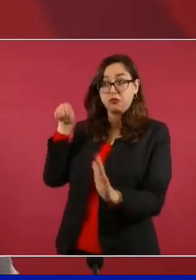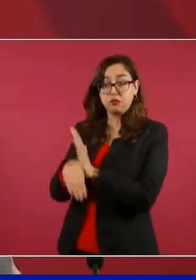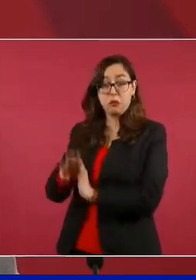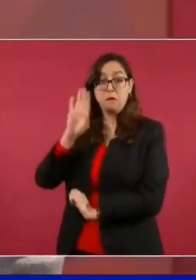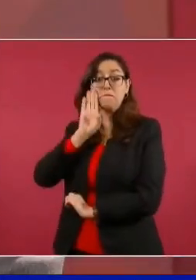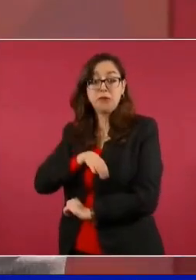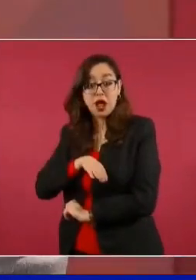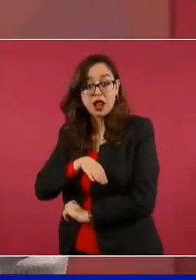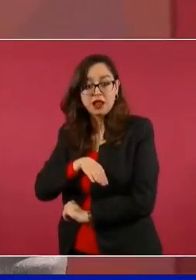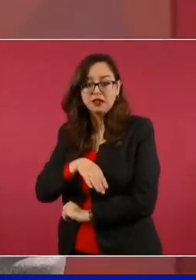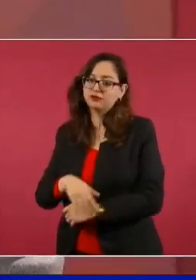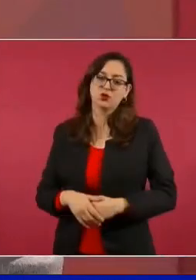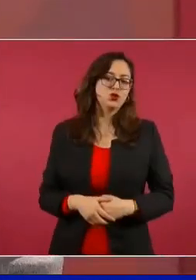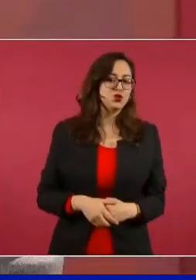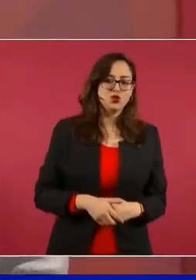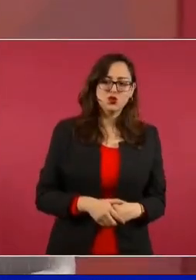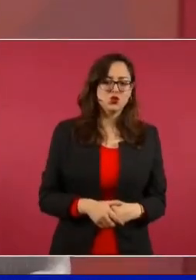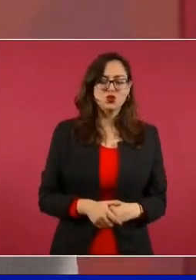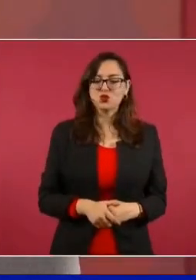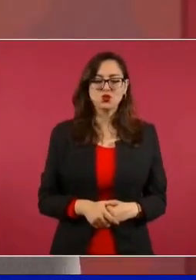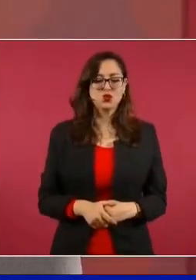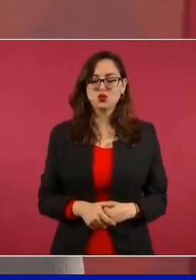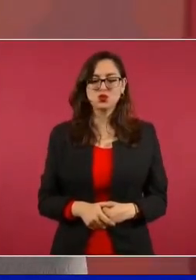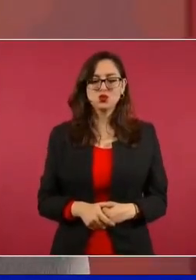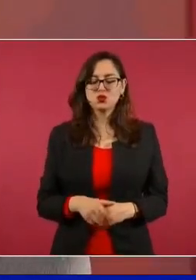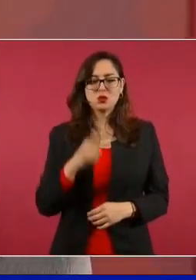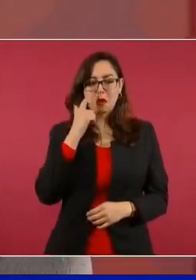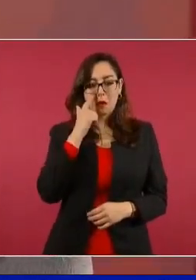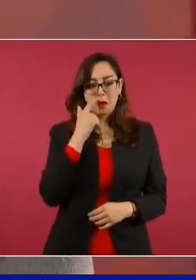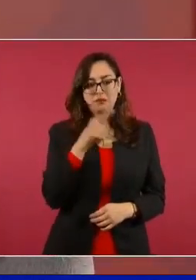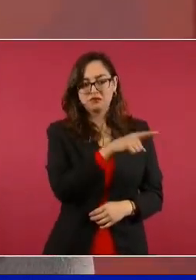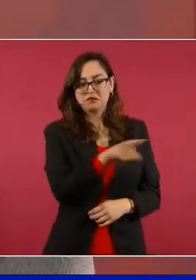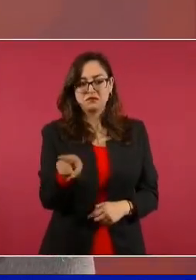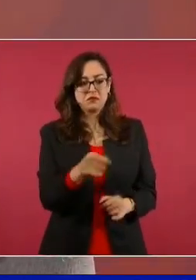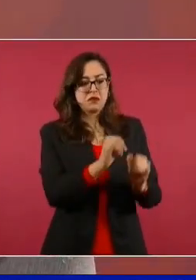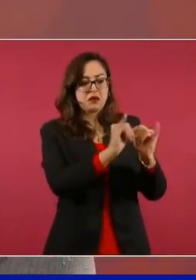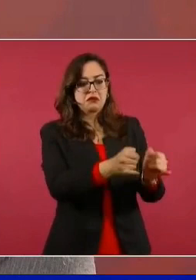Se afecta a las instituciones si se encubre,